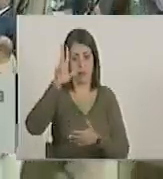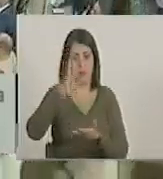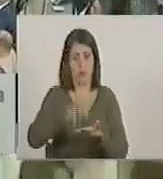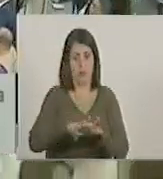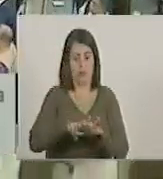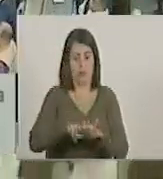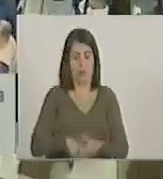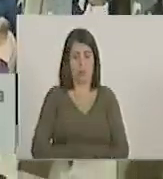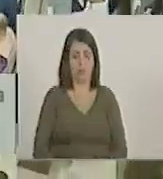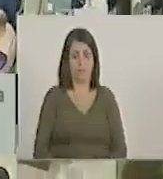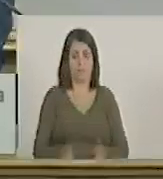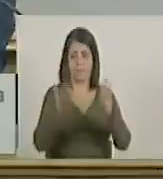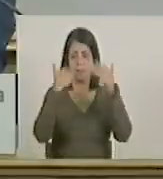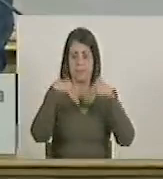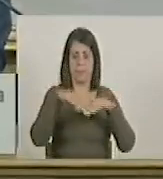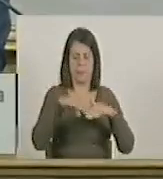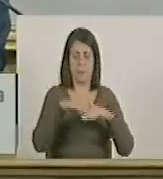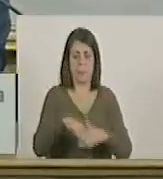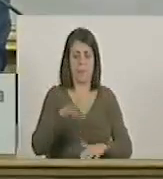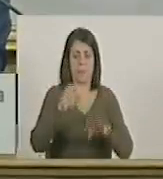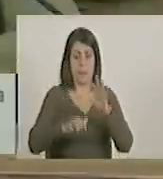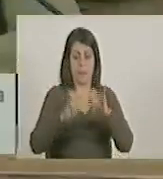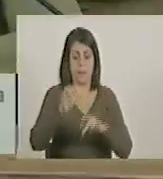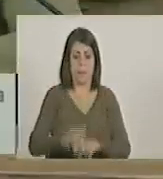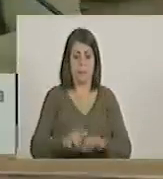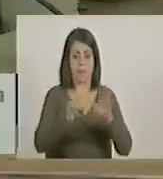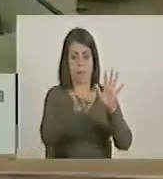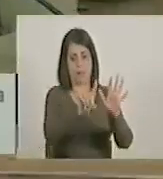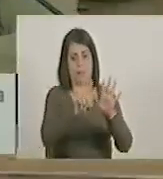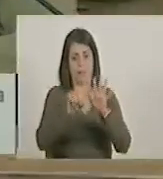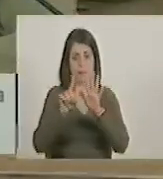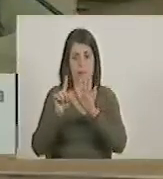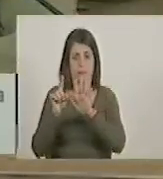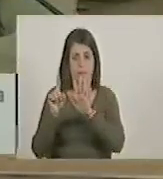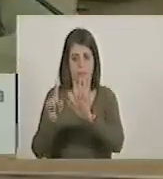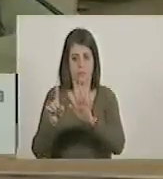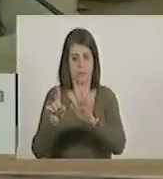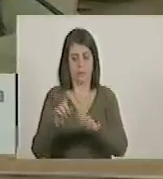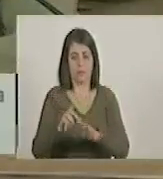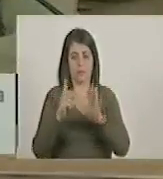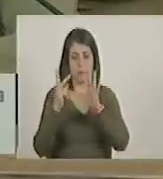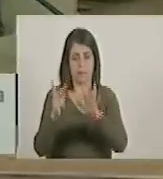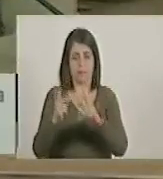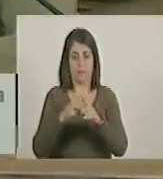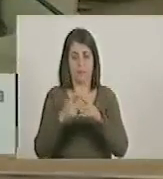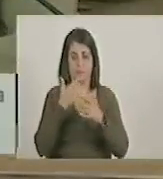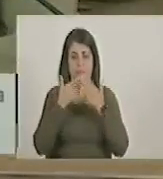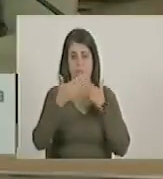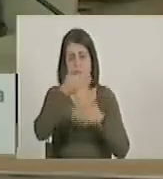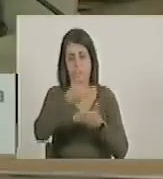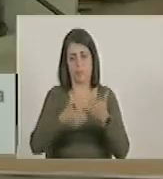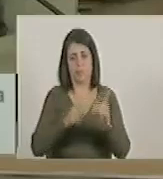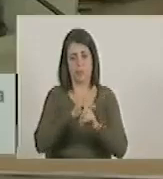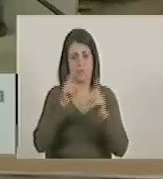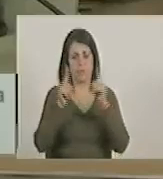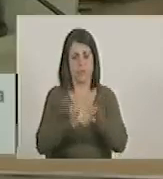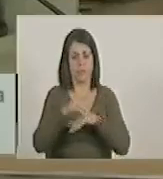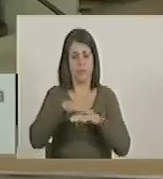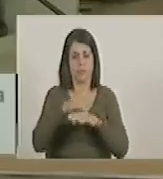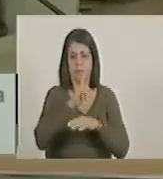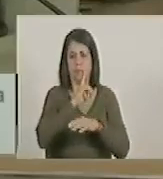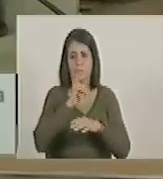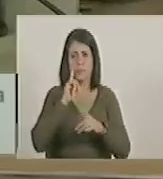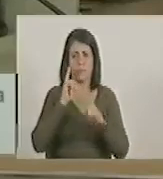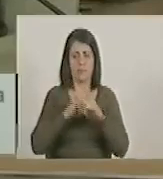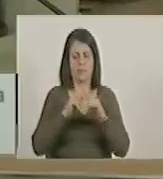Queda aprobado. Siguiente, ciudadana secretaria. 67º, se propone aprobar con modificación la denominación del epígrafe